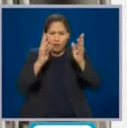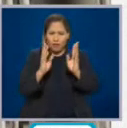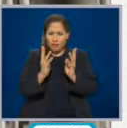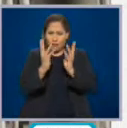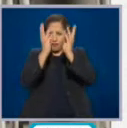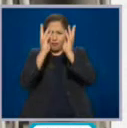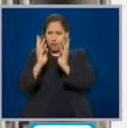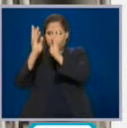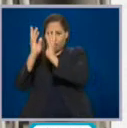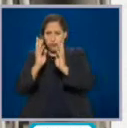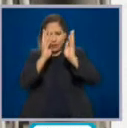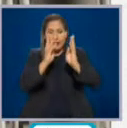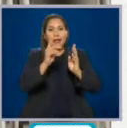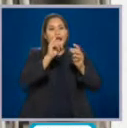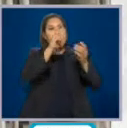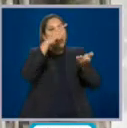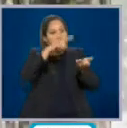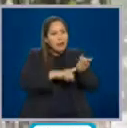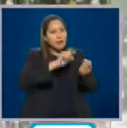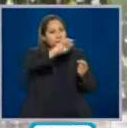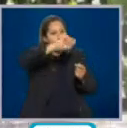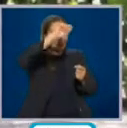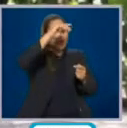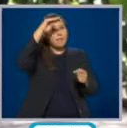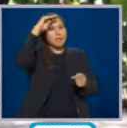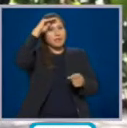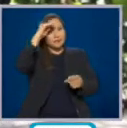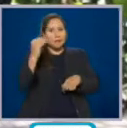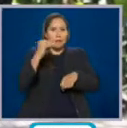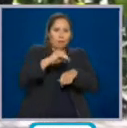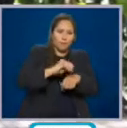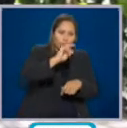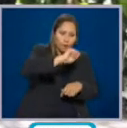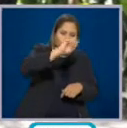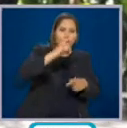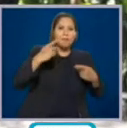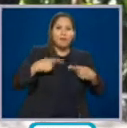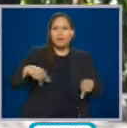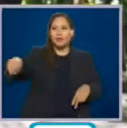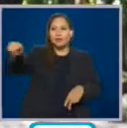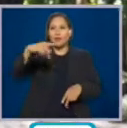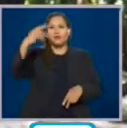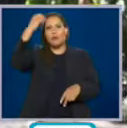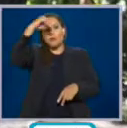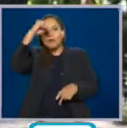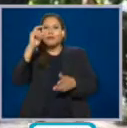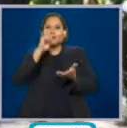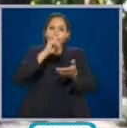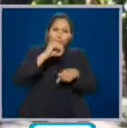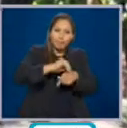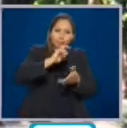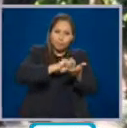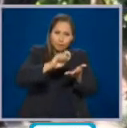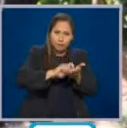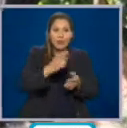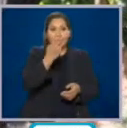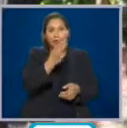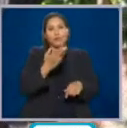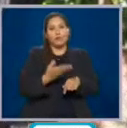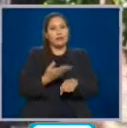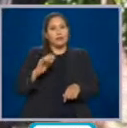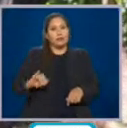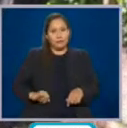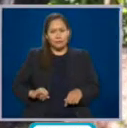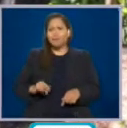estas personas. María Verónica hizo distintas dinámicas, ¿no? Bueno, la distancia es algo muy interesante, y a cada